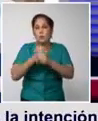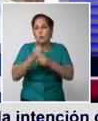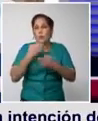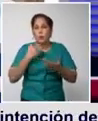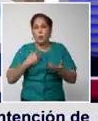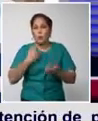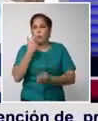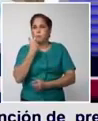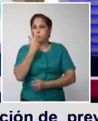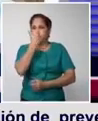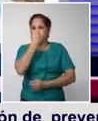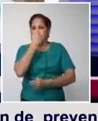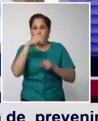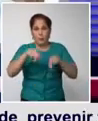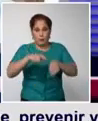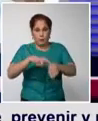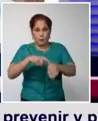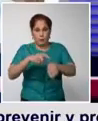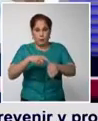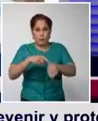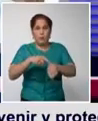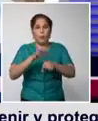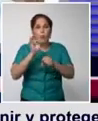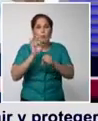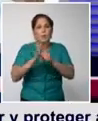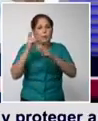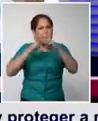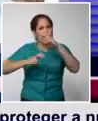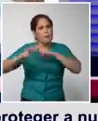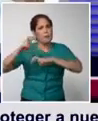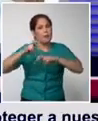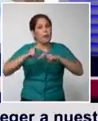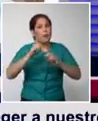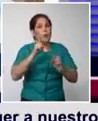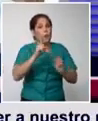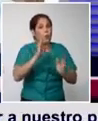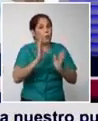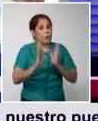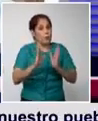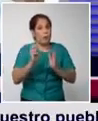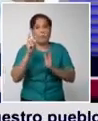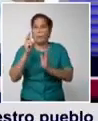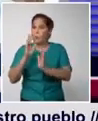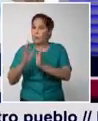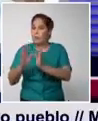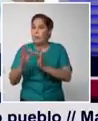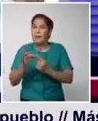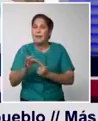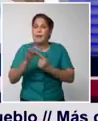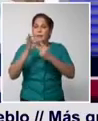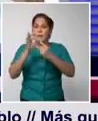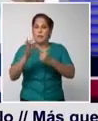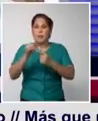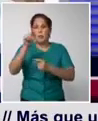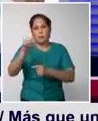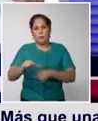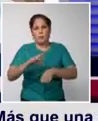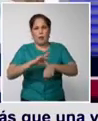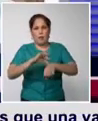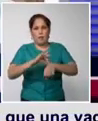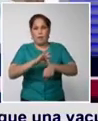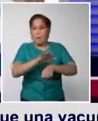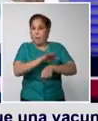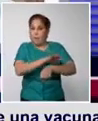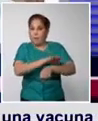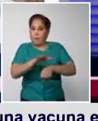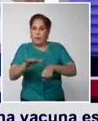está coordinando en este momento comenzar un estudio clínico fase 1-2 específicamente en convalecientes, es decir, en personas que